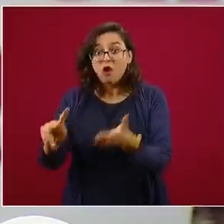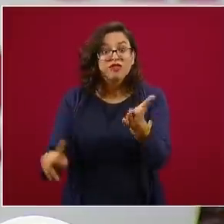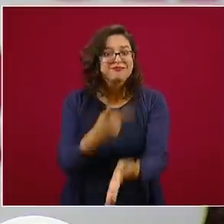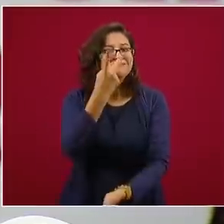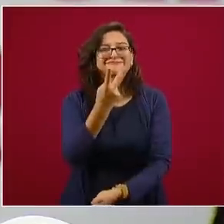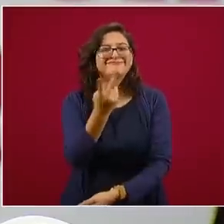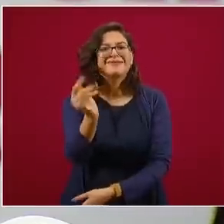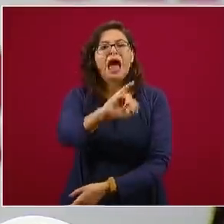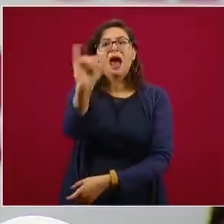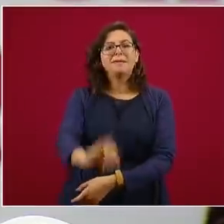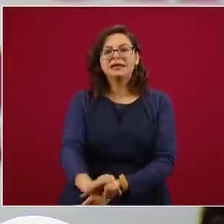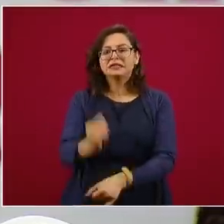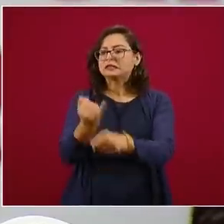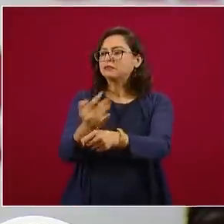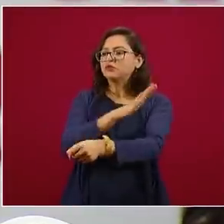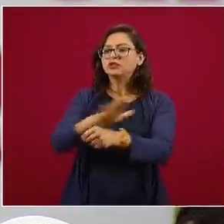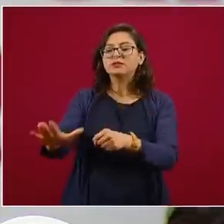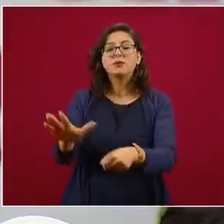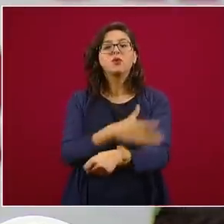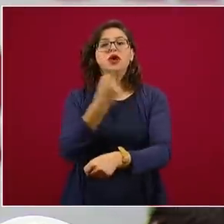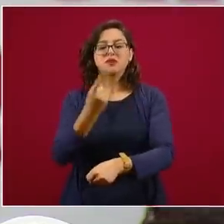no existe.